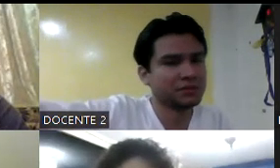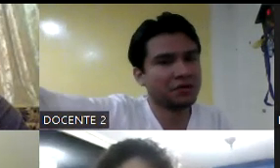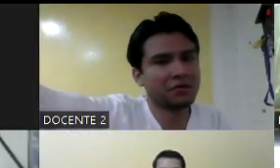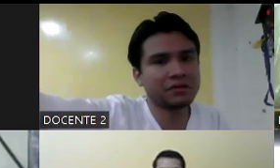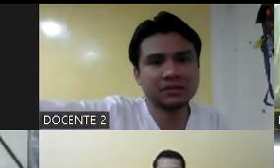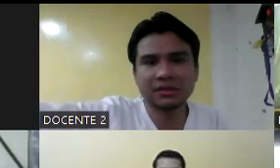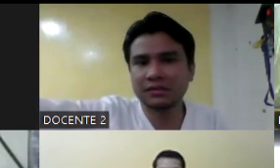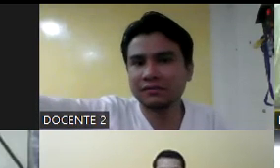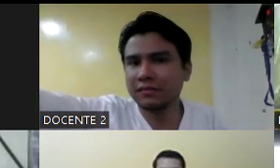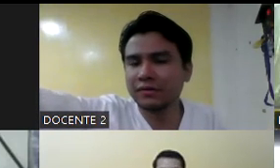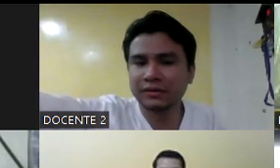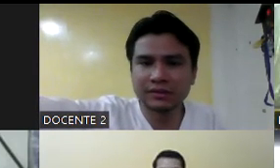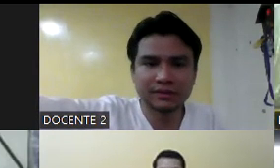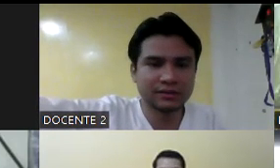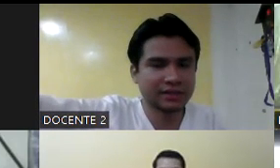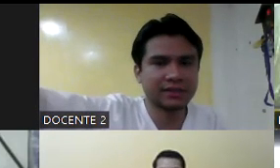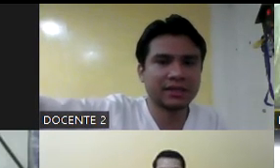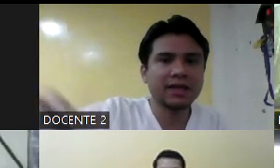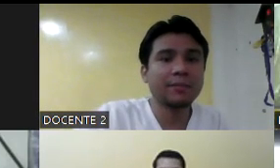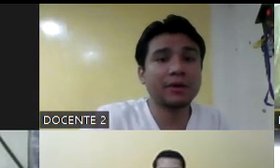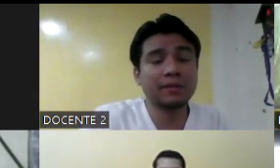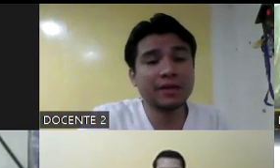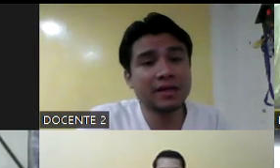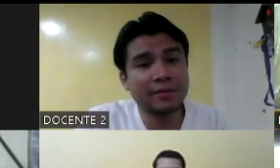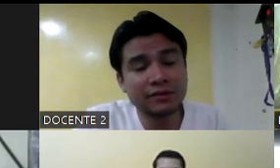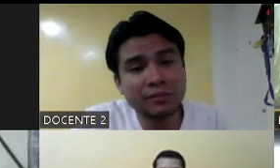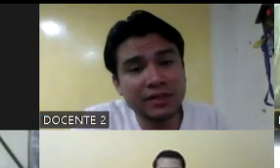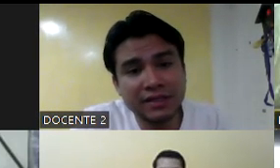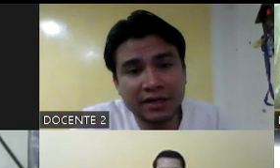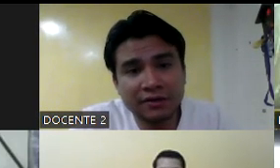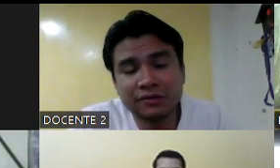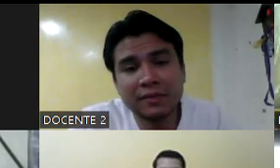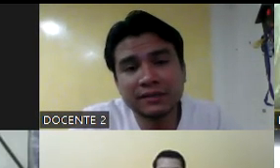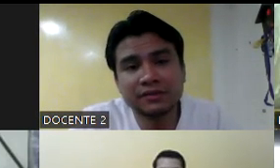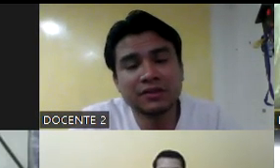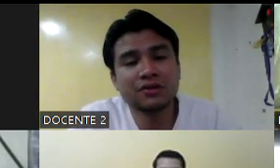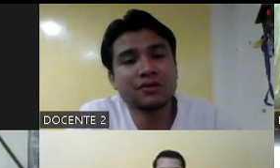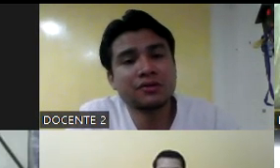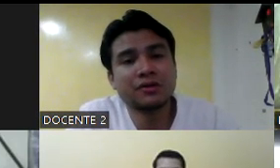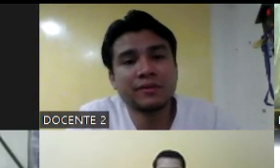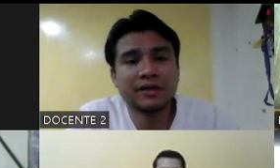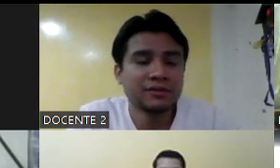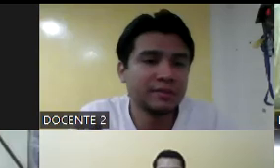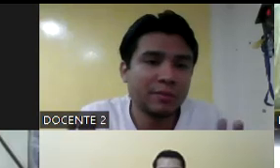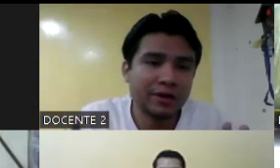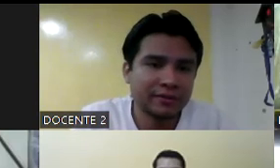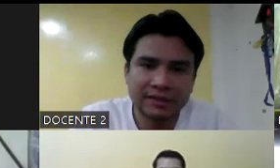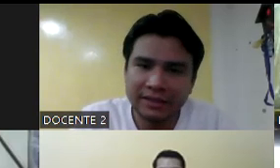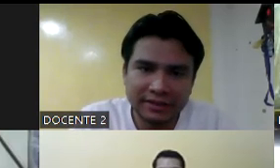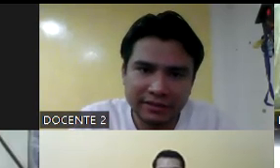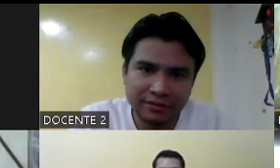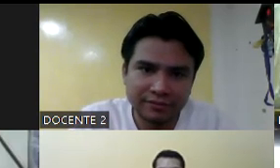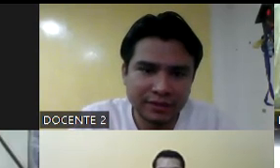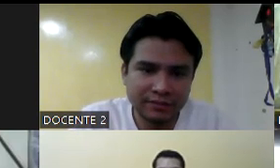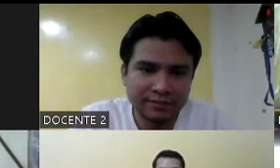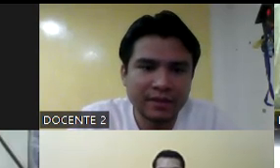plazo, cirrosis, fibrosis y etcétera. Pero el medicamento puede ser a corto plazo. Si yo no controlo bien la dosis, me muero. Así